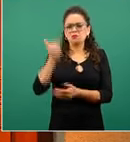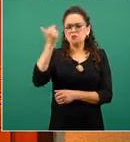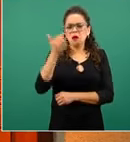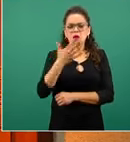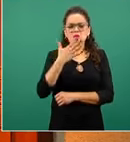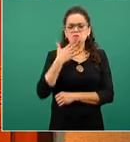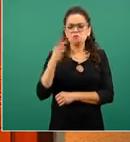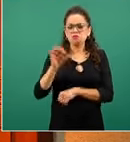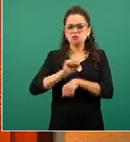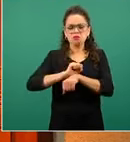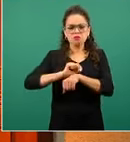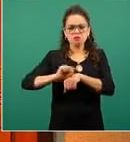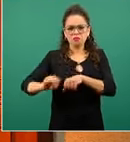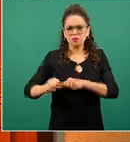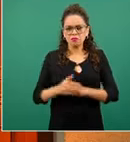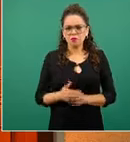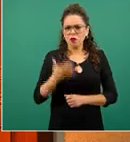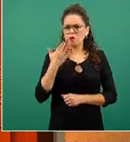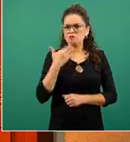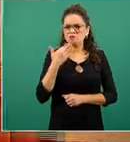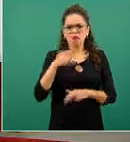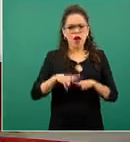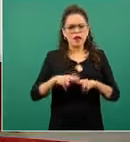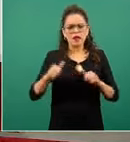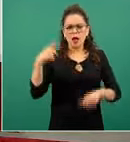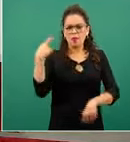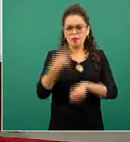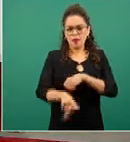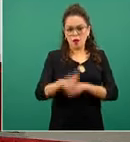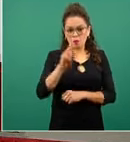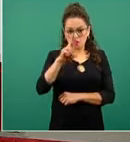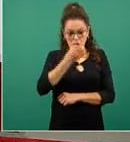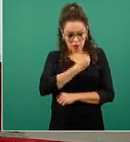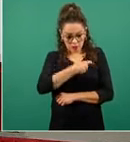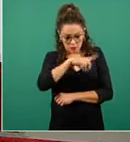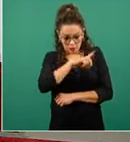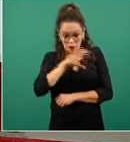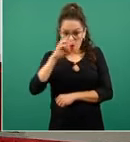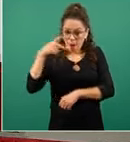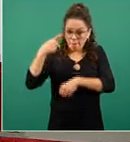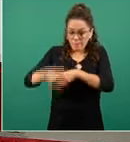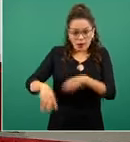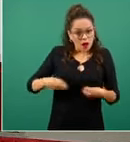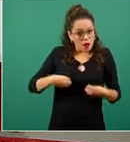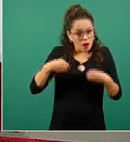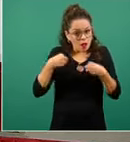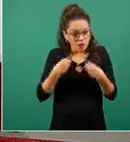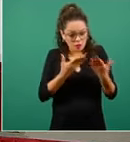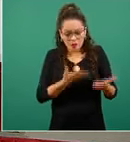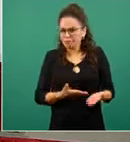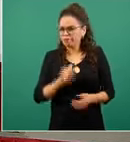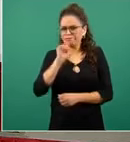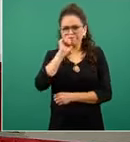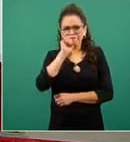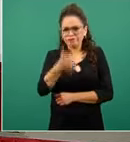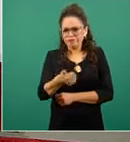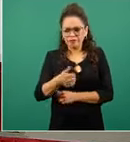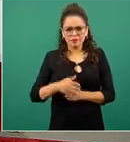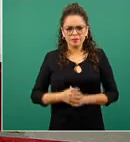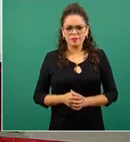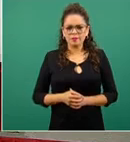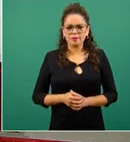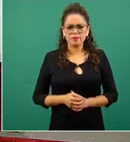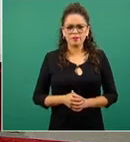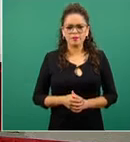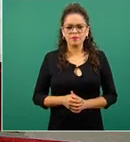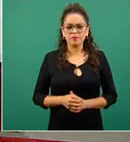no representan ningún riesgo para la salud o la vida de la persona. Son eventos locales que normalmente se